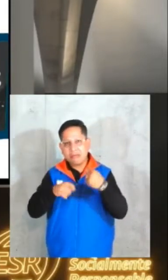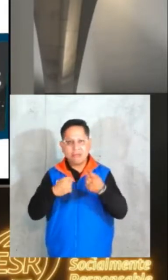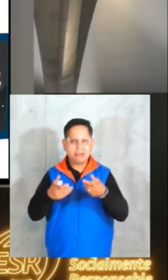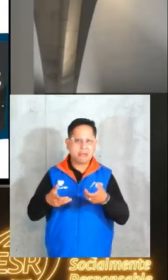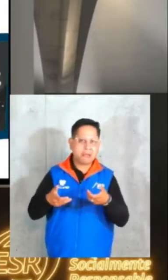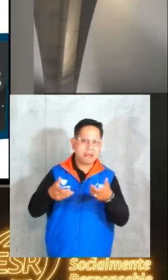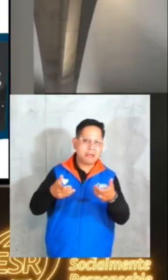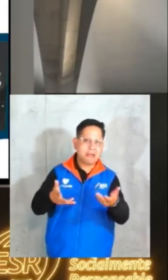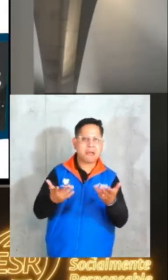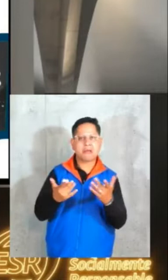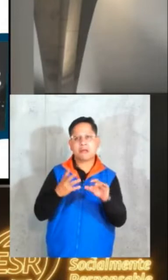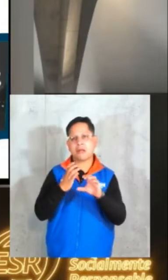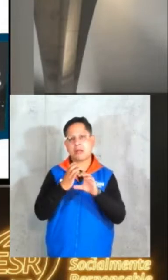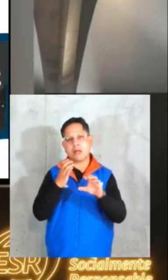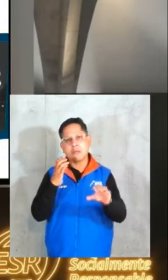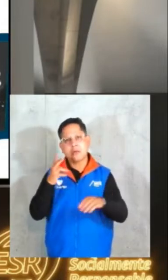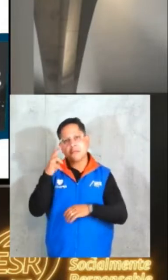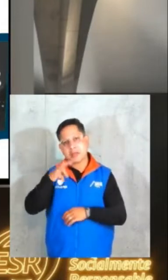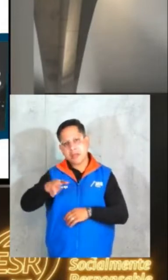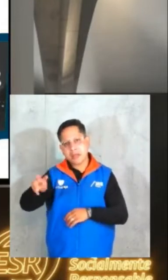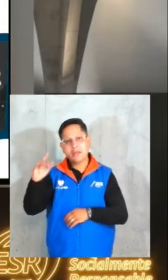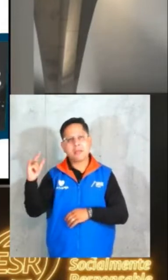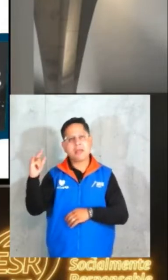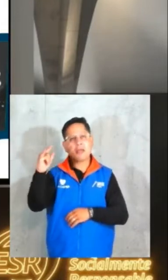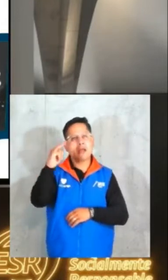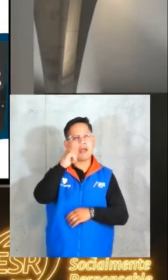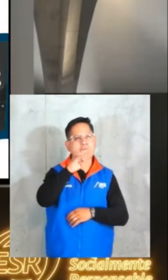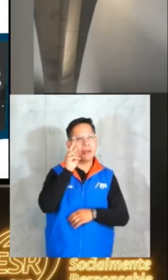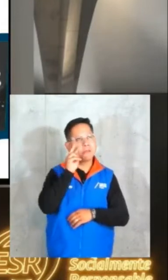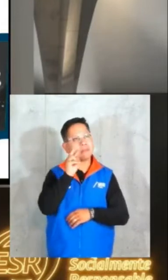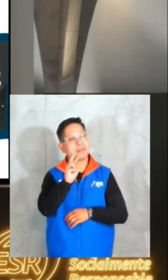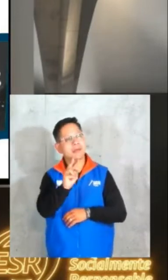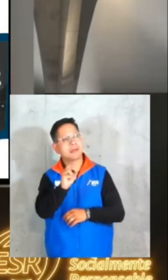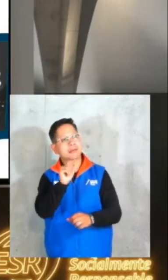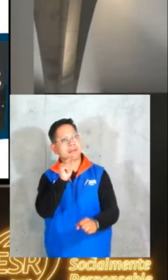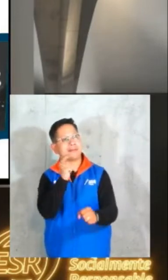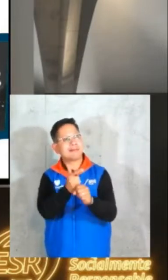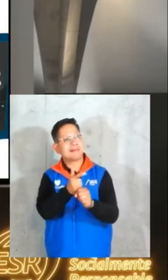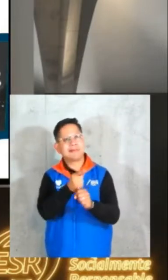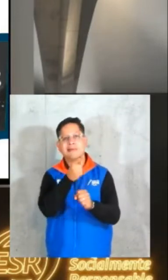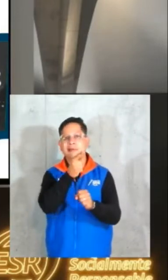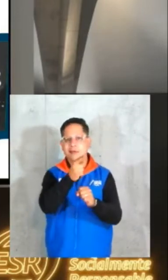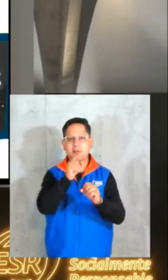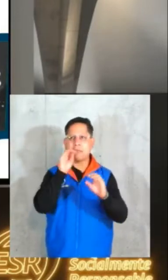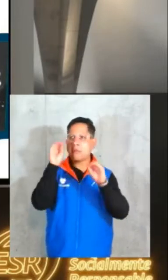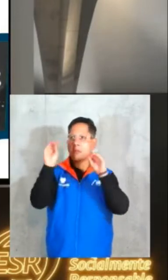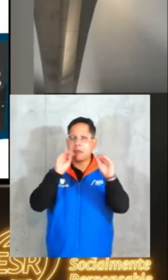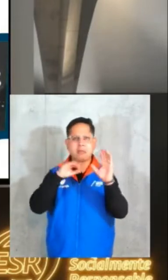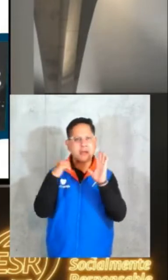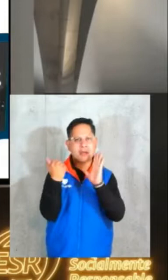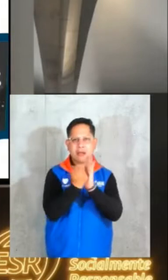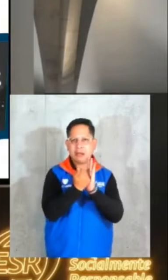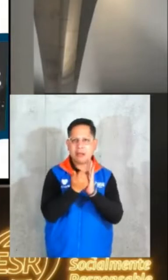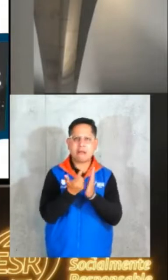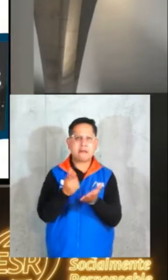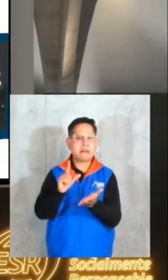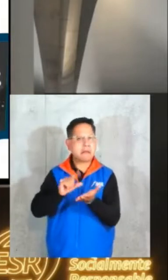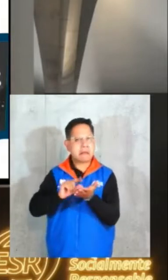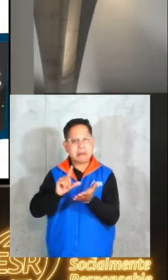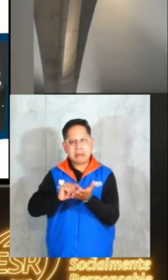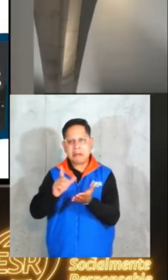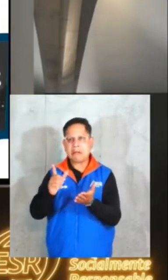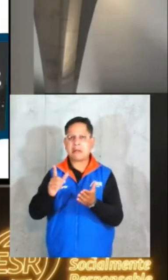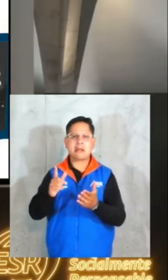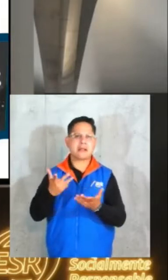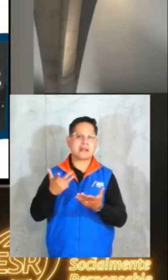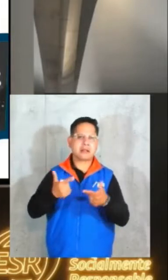la calle, podemos viajar en autobús, podemos volar y ver nuestro distintivo en todos estos productos, ¿no? Los vemos en latas, en botellas